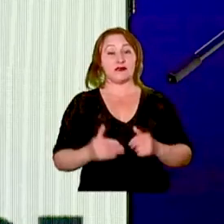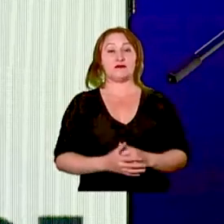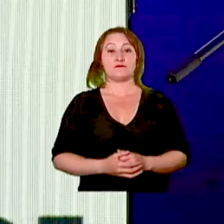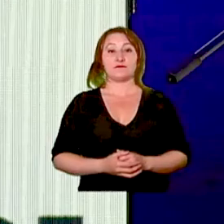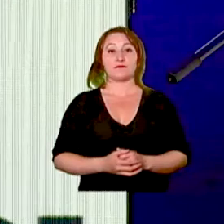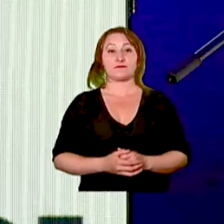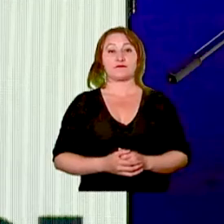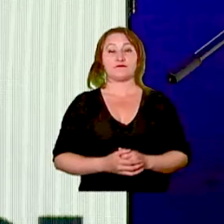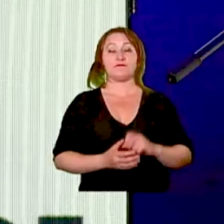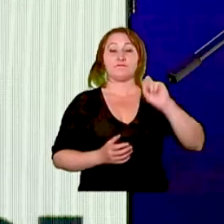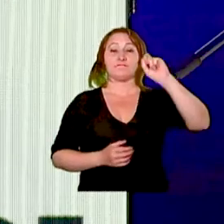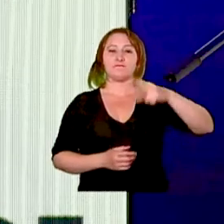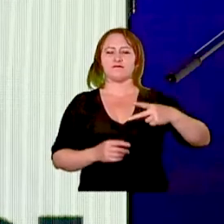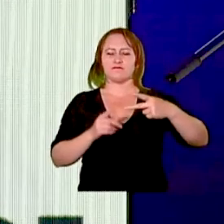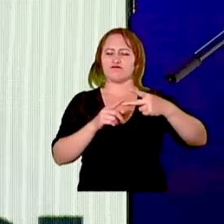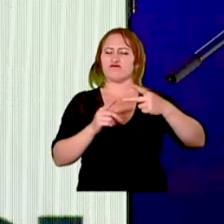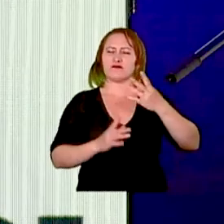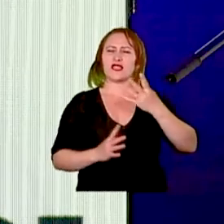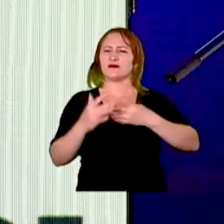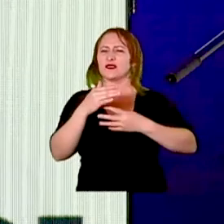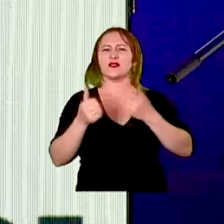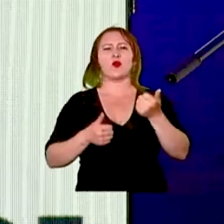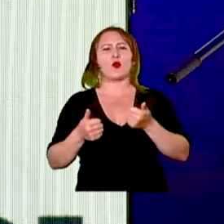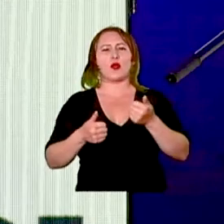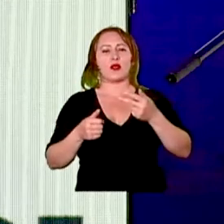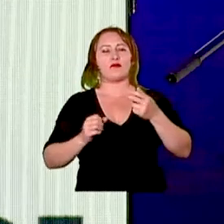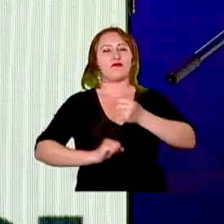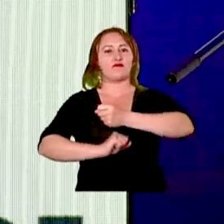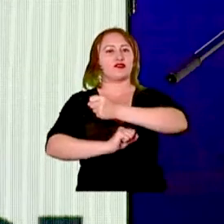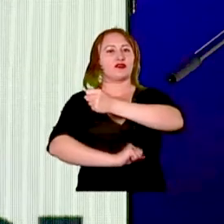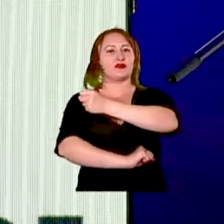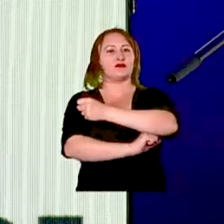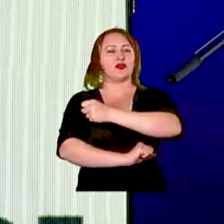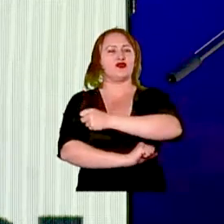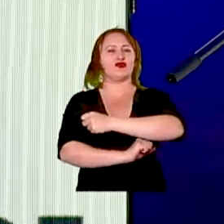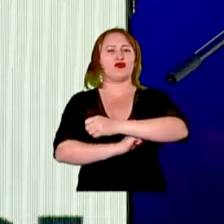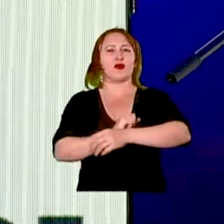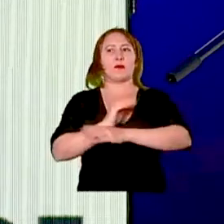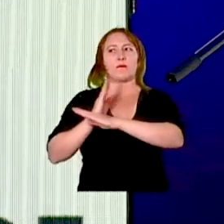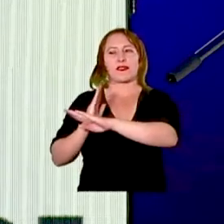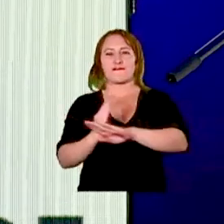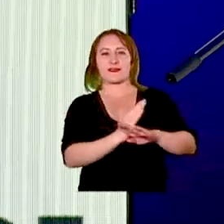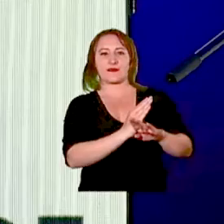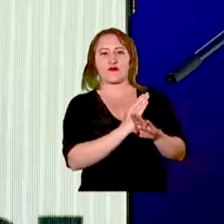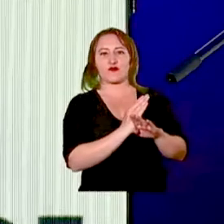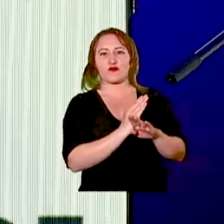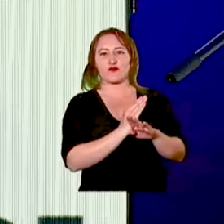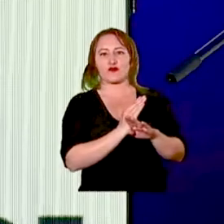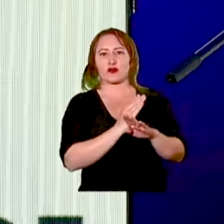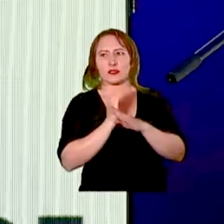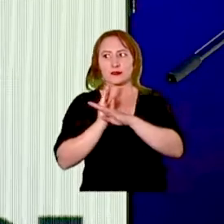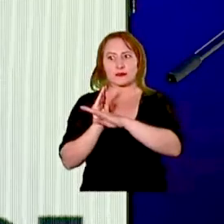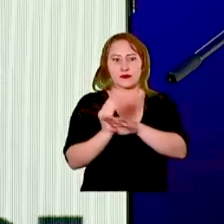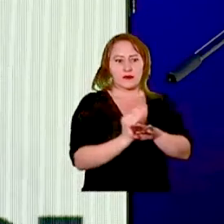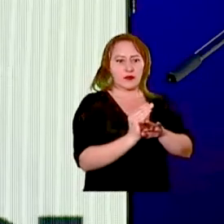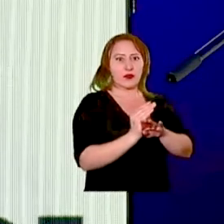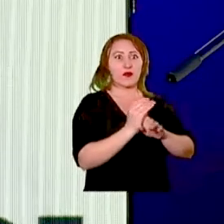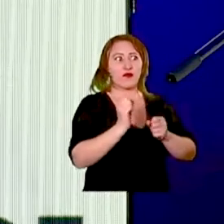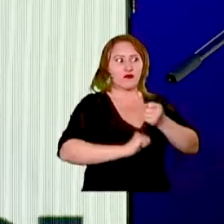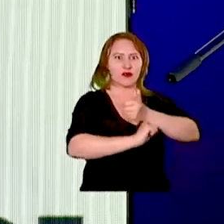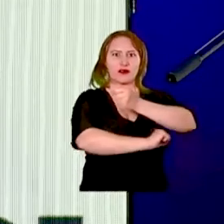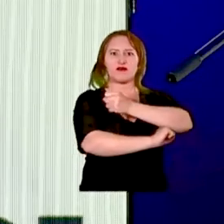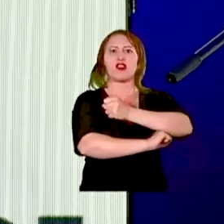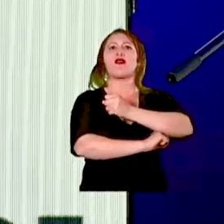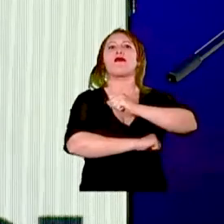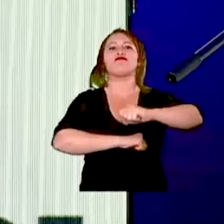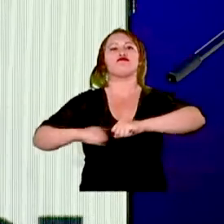una segunda línea transversal, que es el fortalecimiento de todo lo preventivo. Así podemos entregar un buen desarrollo de